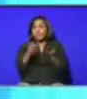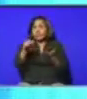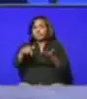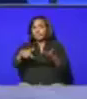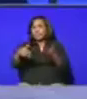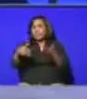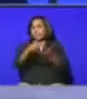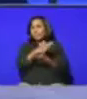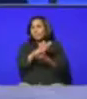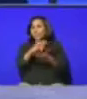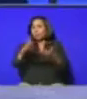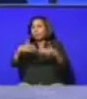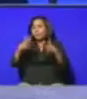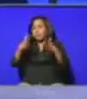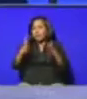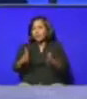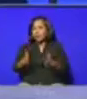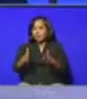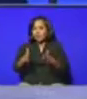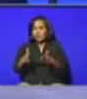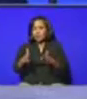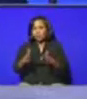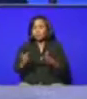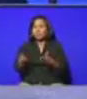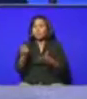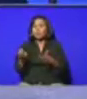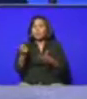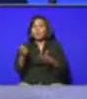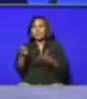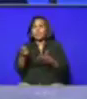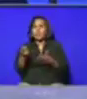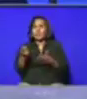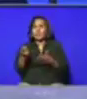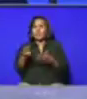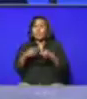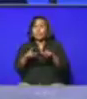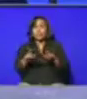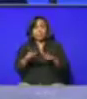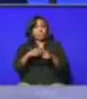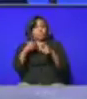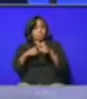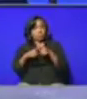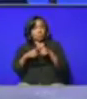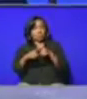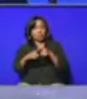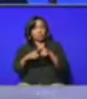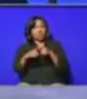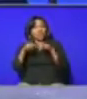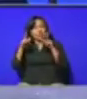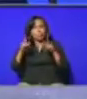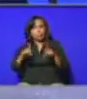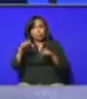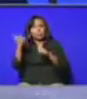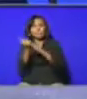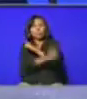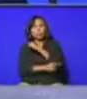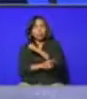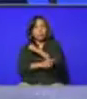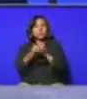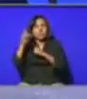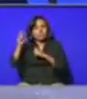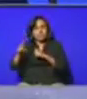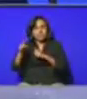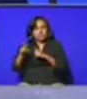¿quiere decir que los extranjeros sí vienen preparados para ese tipo de carreras? Te pongo un ejemplo, tecnología en aire acondicionado y